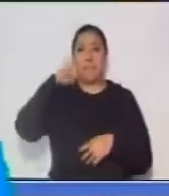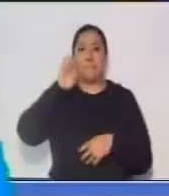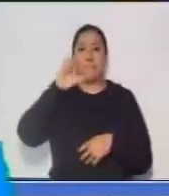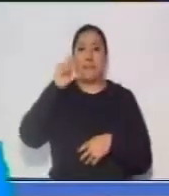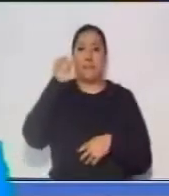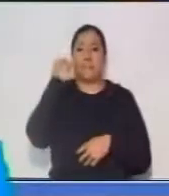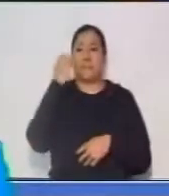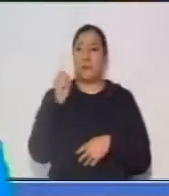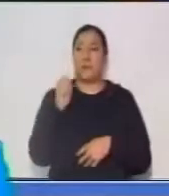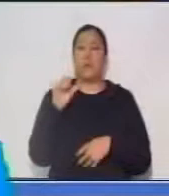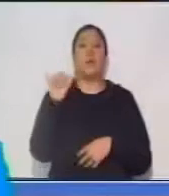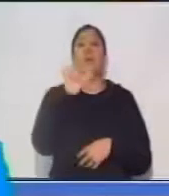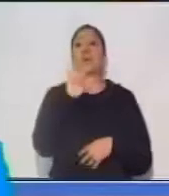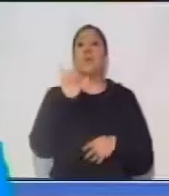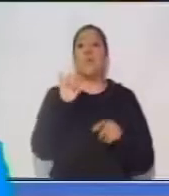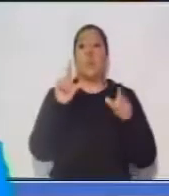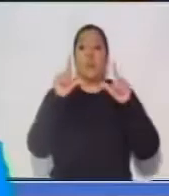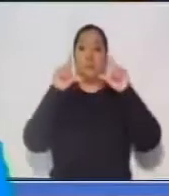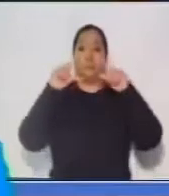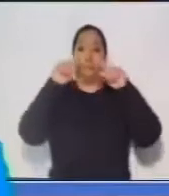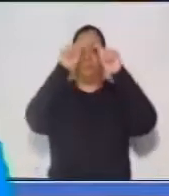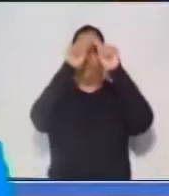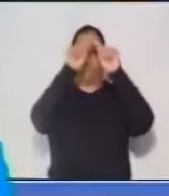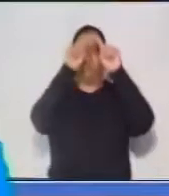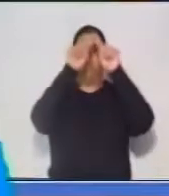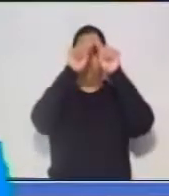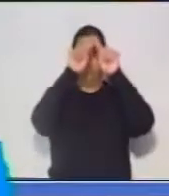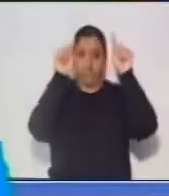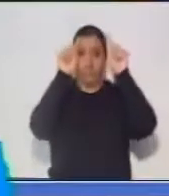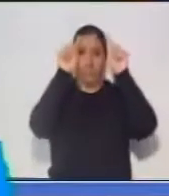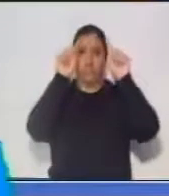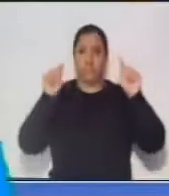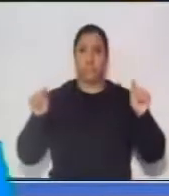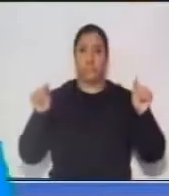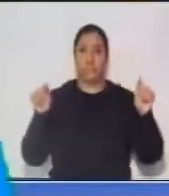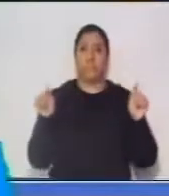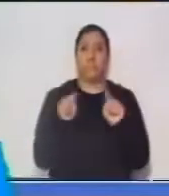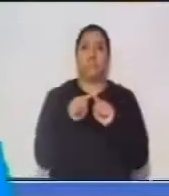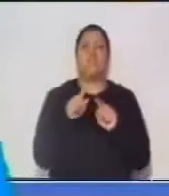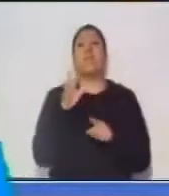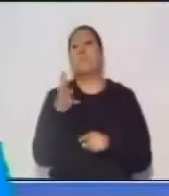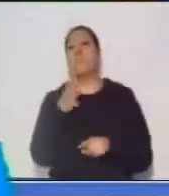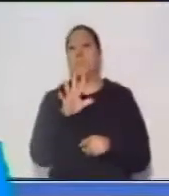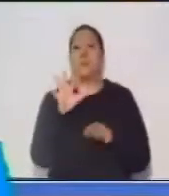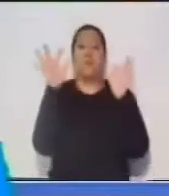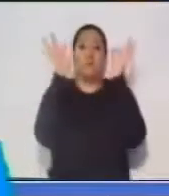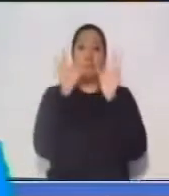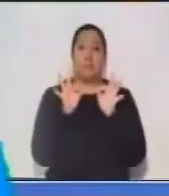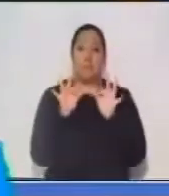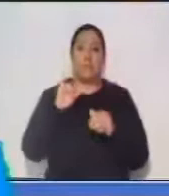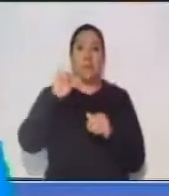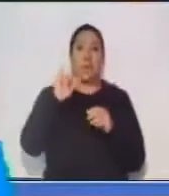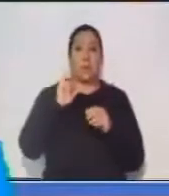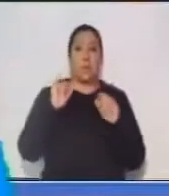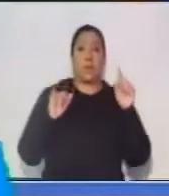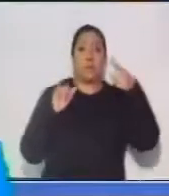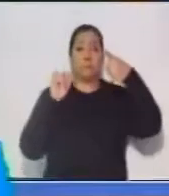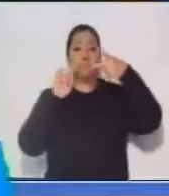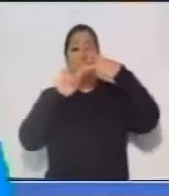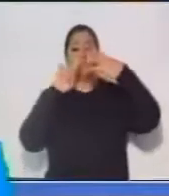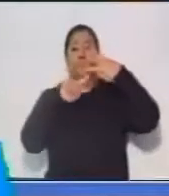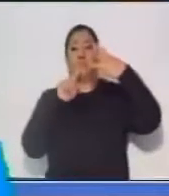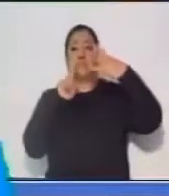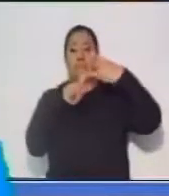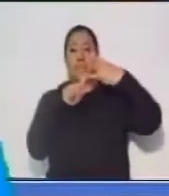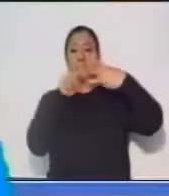lados opuestos paralelos. Este par de lados son paralelos y tiene